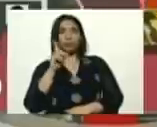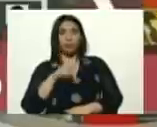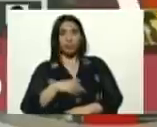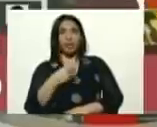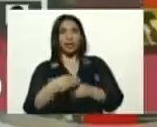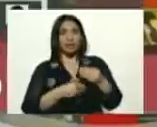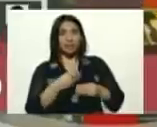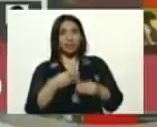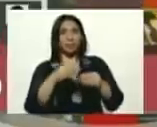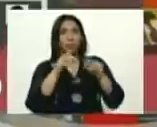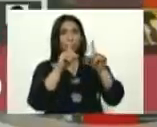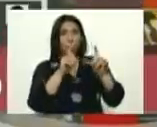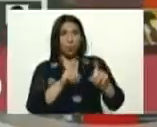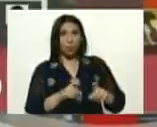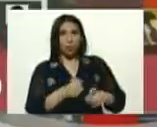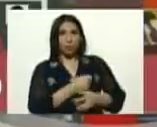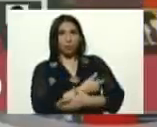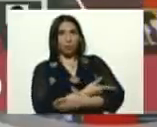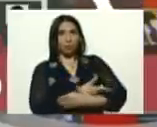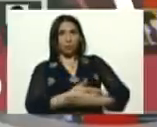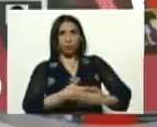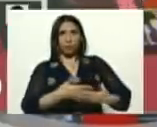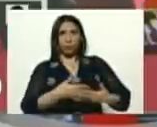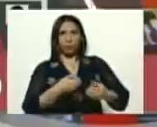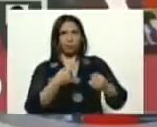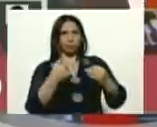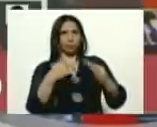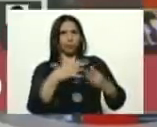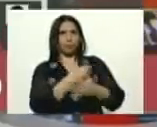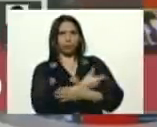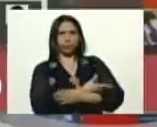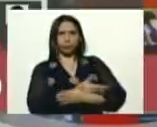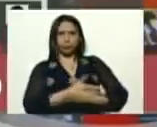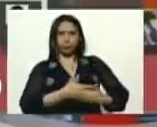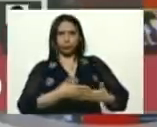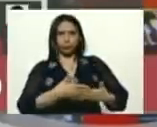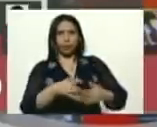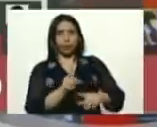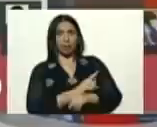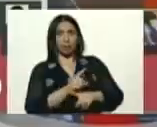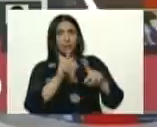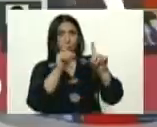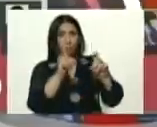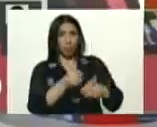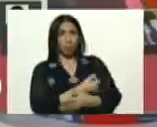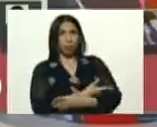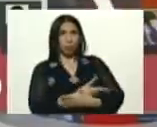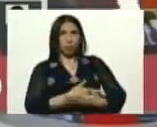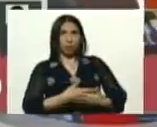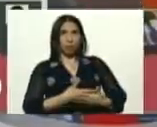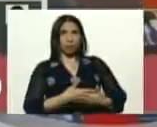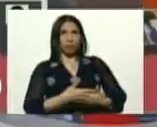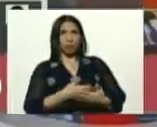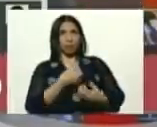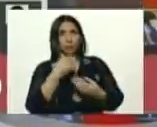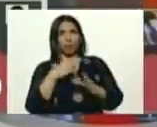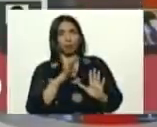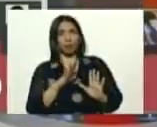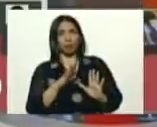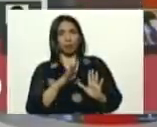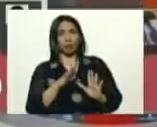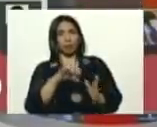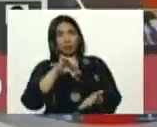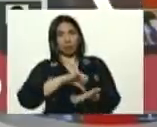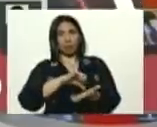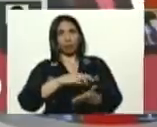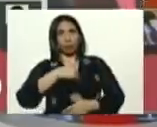pruebas moleculares, miles de pruebas moleculares, cientos de miles, rápidas y moleculares. Así que, y ha sido uno de los ejes